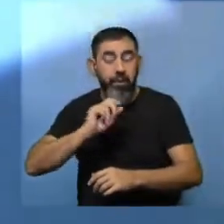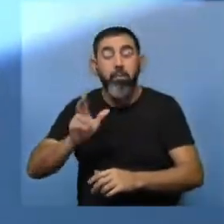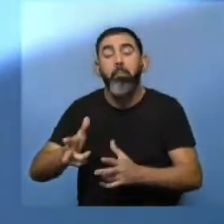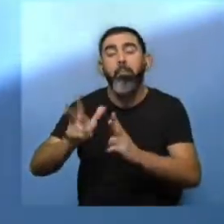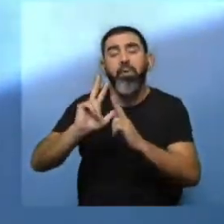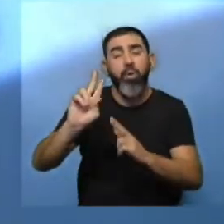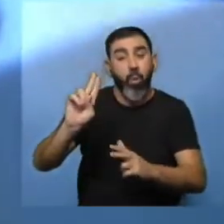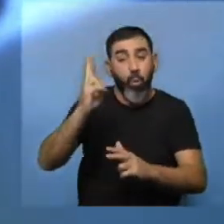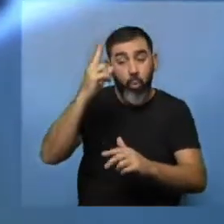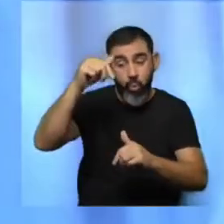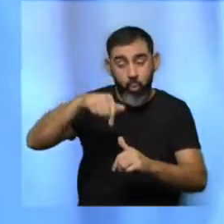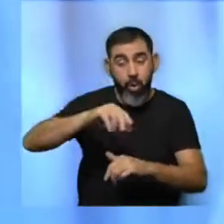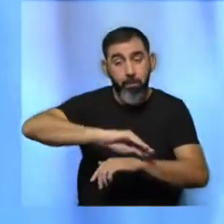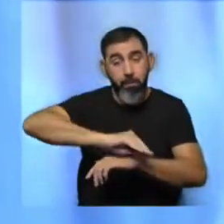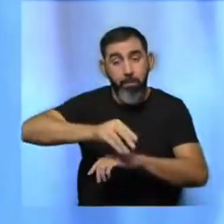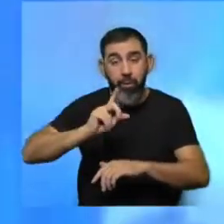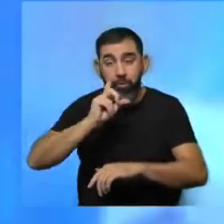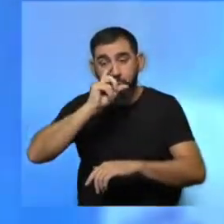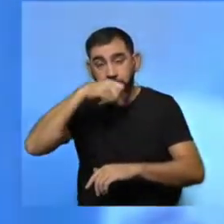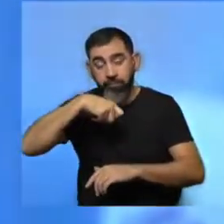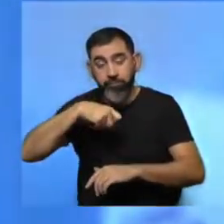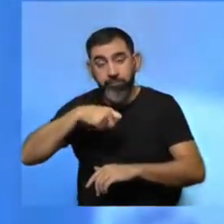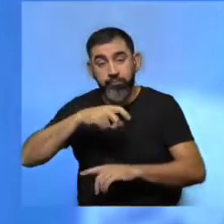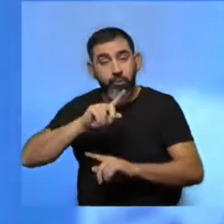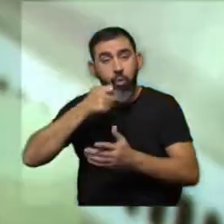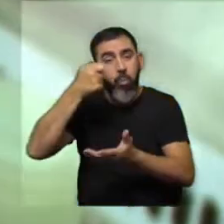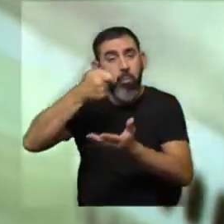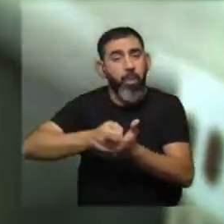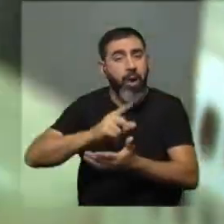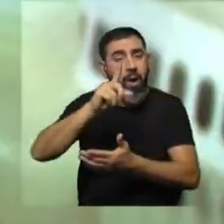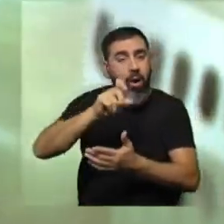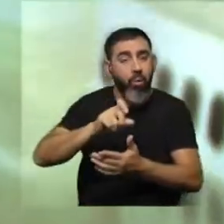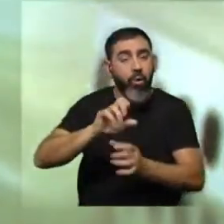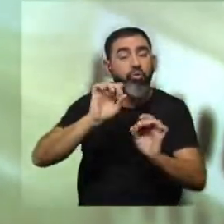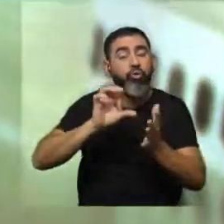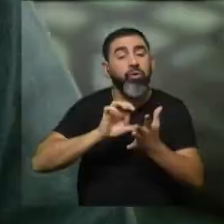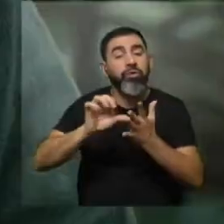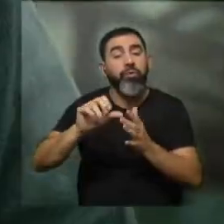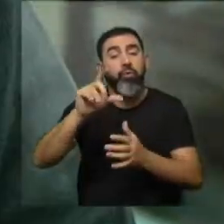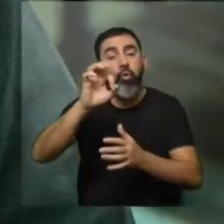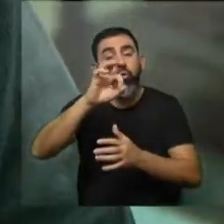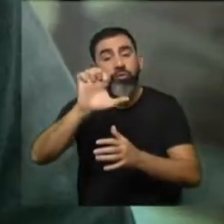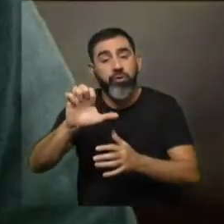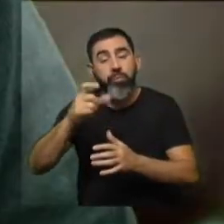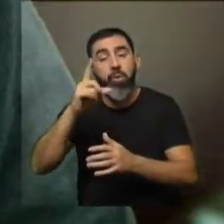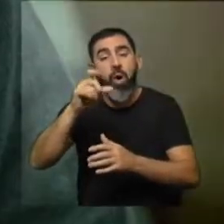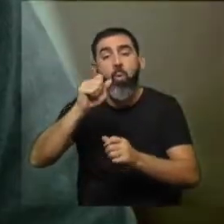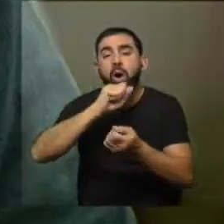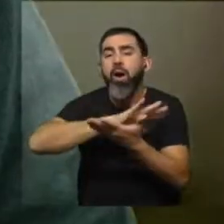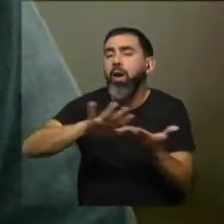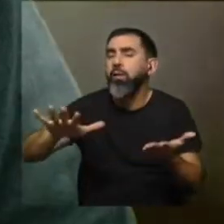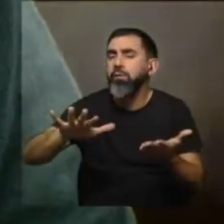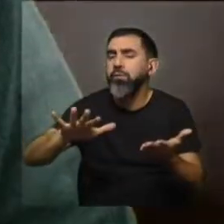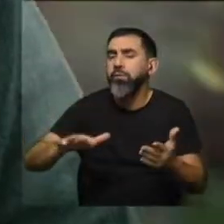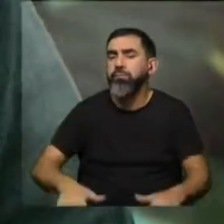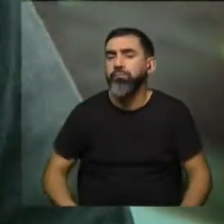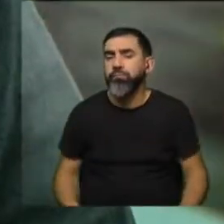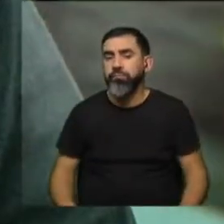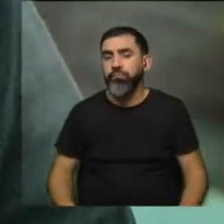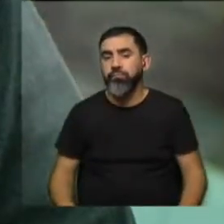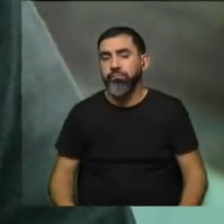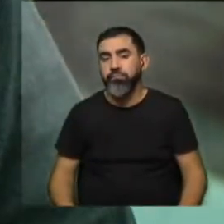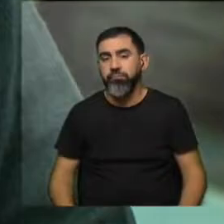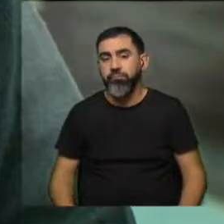Uruguay, o por lo menos en el área metropolitana, no pagamos el agua sino el servicio de OCE, pero que en realidad el agua es gratis.